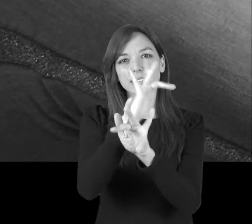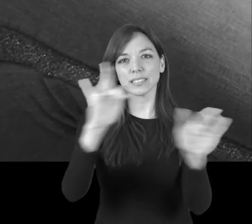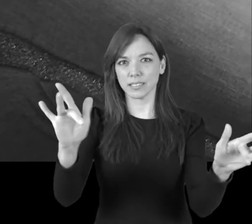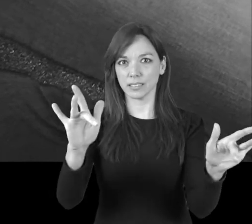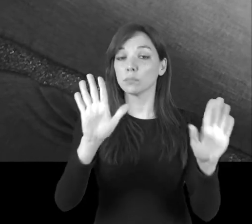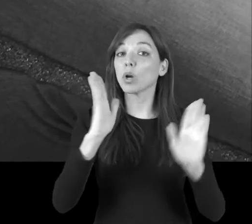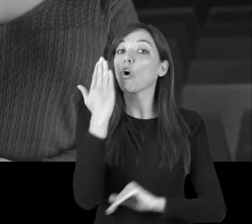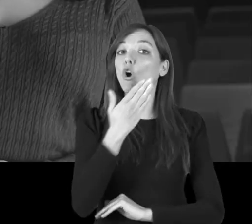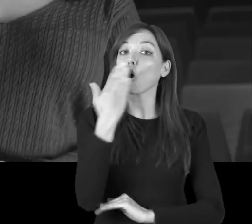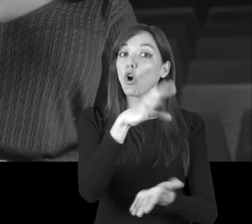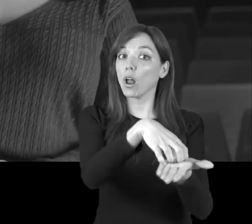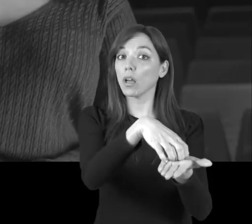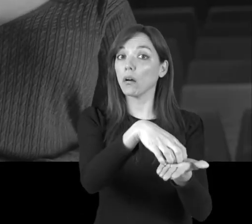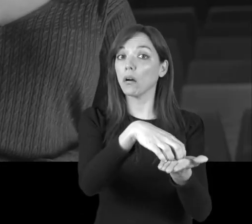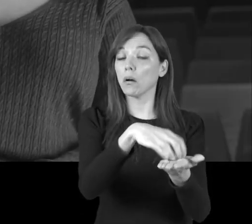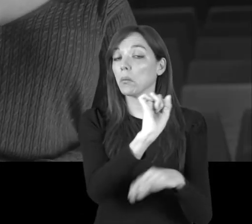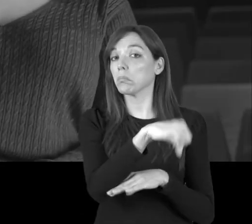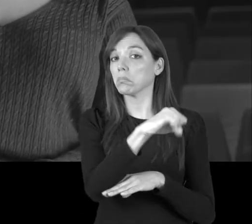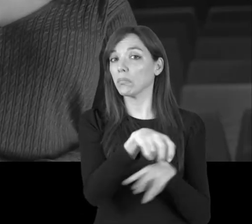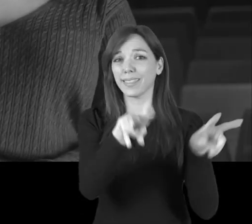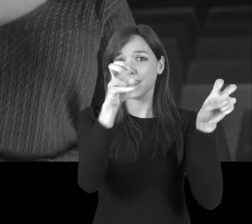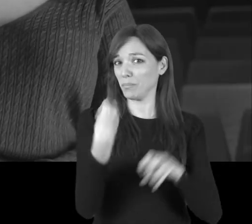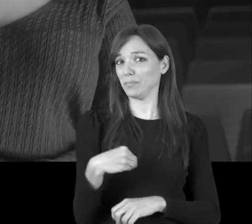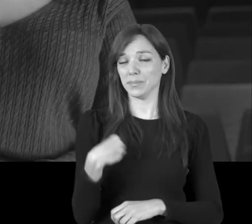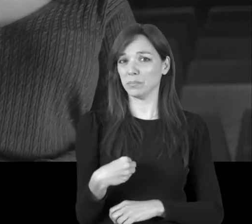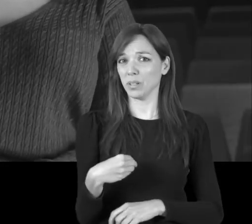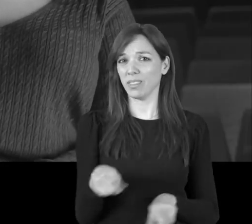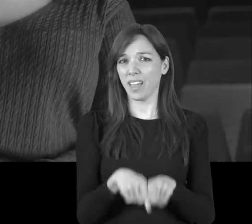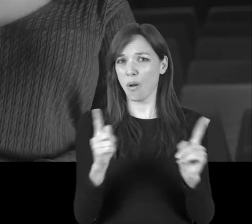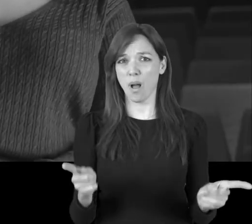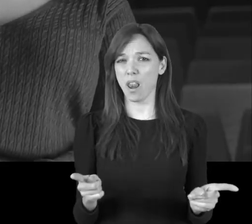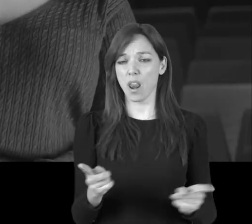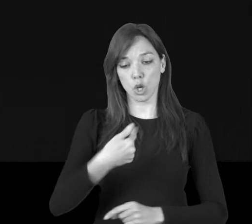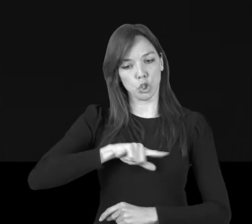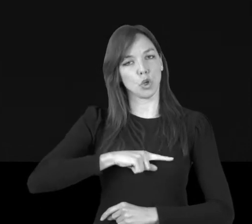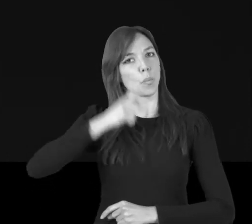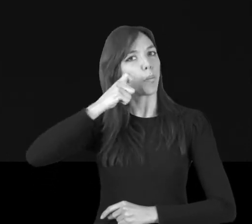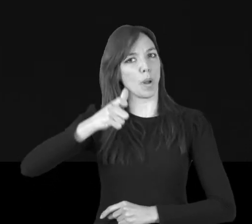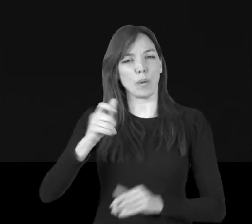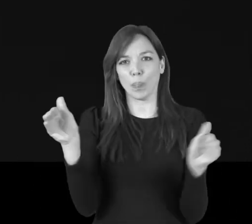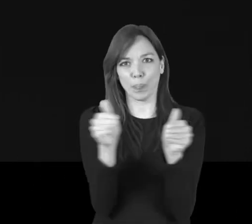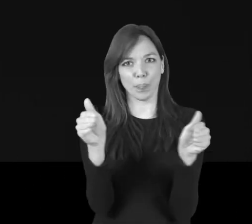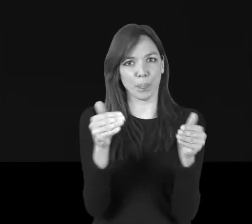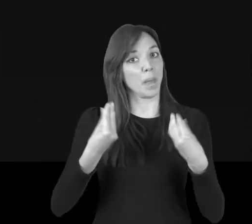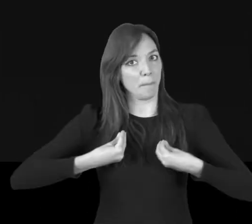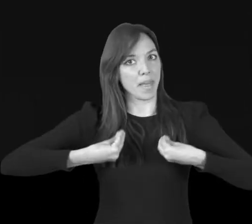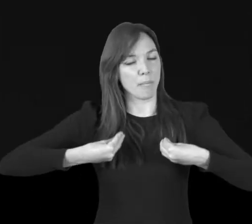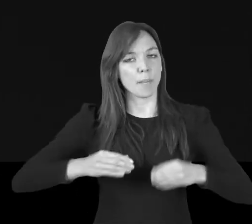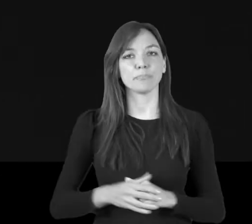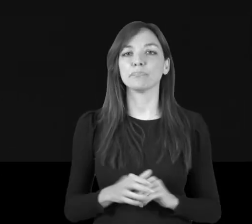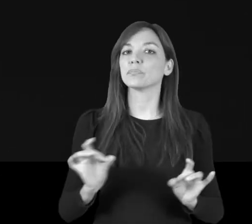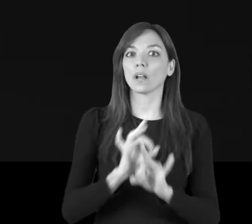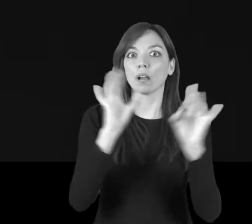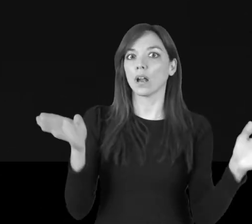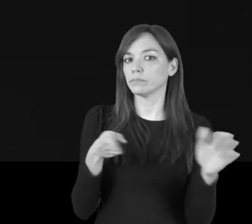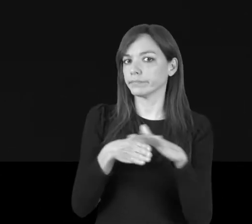de sensibilización y en el colegio no se presta atención a este tipo de cosas. Nosotras vivimos en un pueblo muy